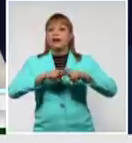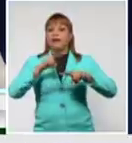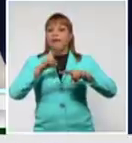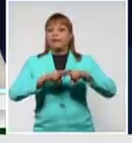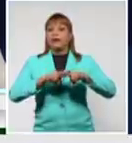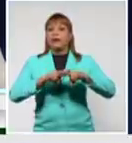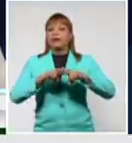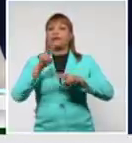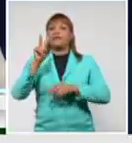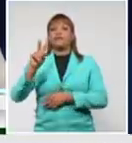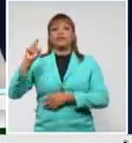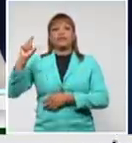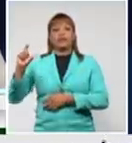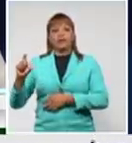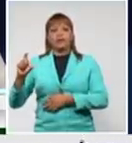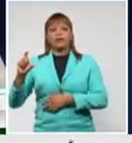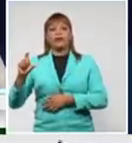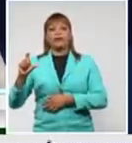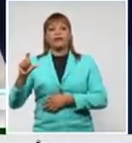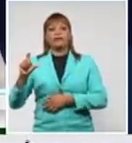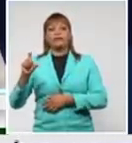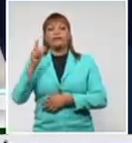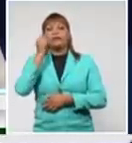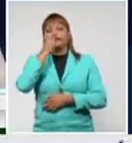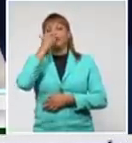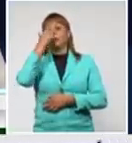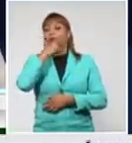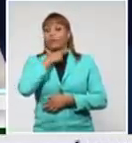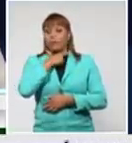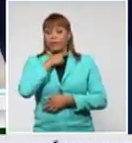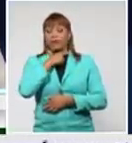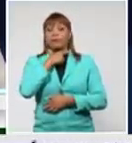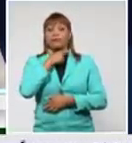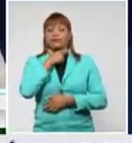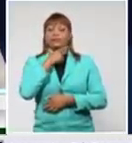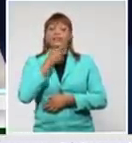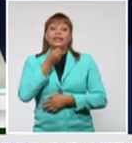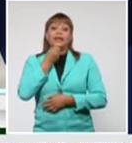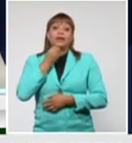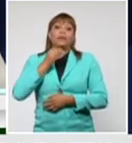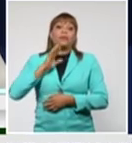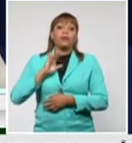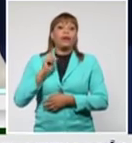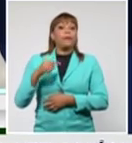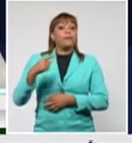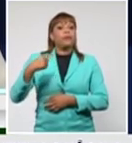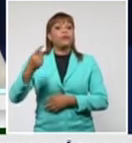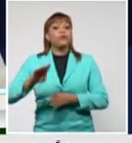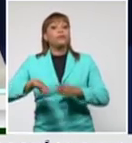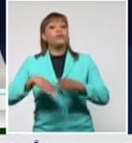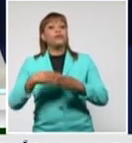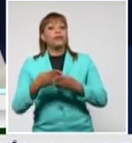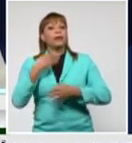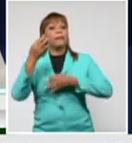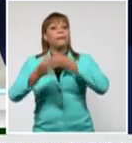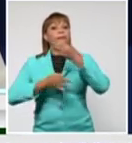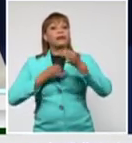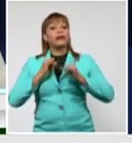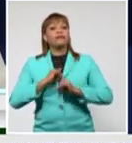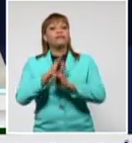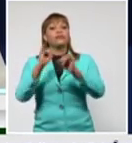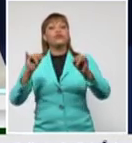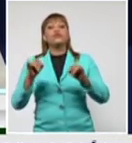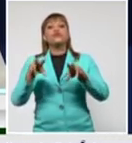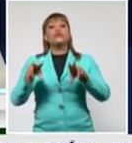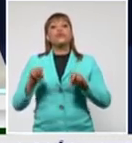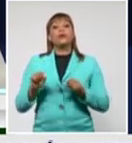Villa Clara, Ciego de Ávila, y posiblemente en los próximos días informaremos de nuevos laboratorios